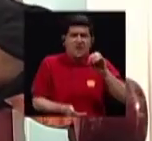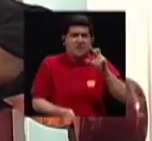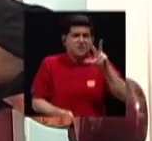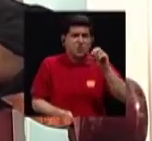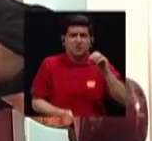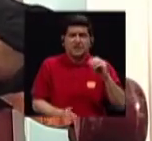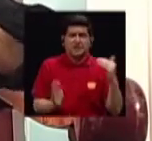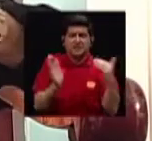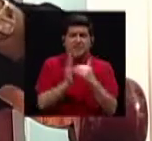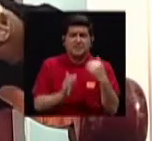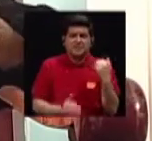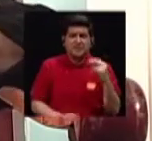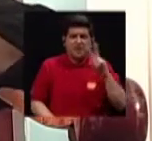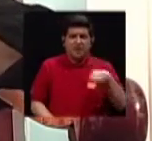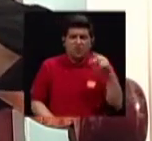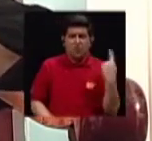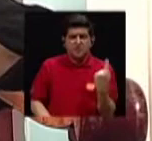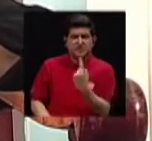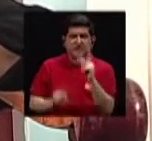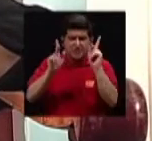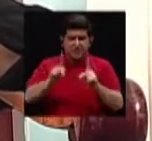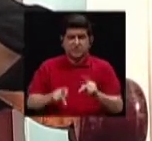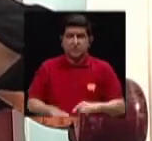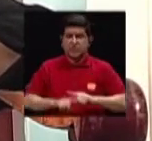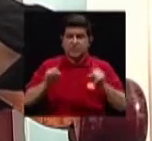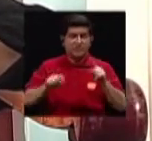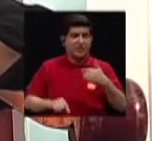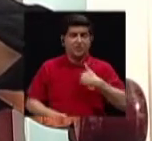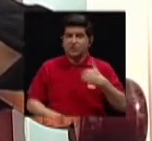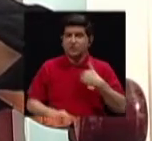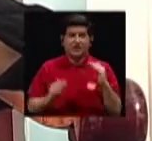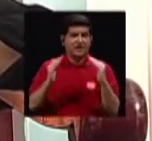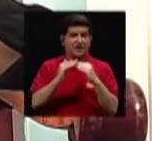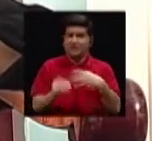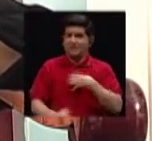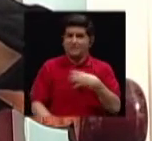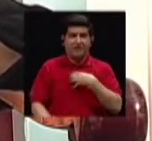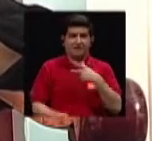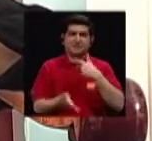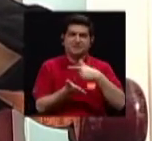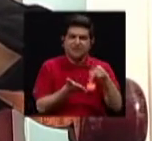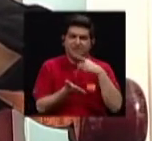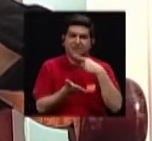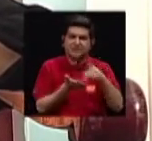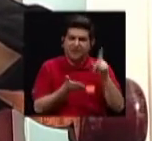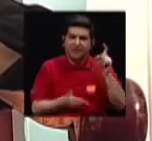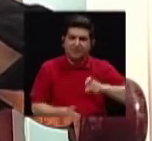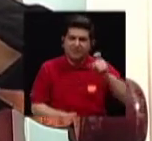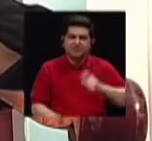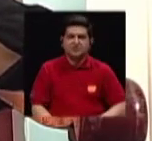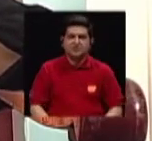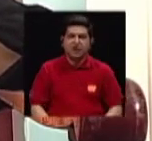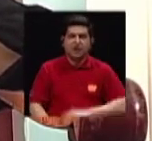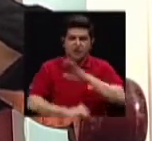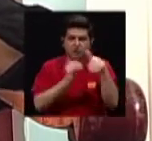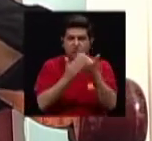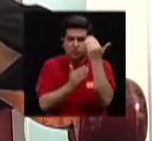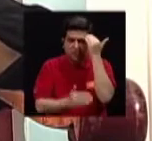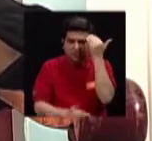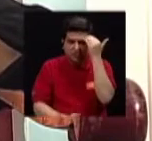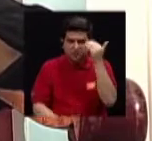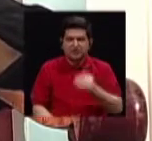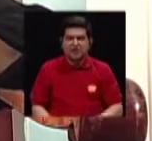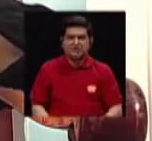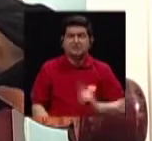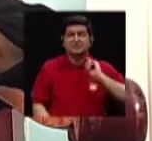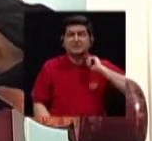cada miembro, sin tomar en cuenta que no hay una casa propia que tiene que pagar. Todos conocemos lo caros que